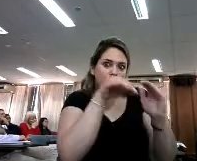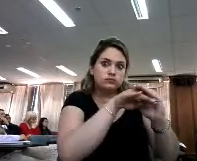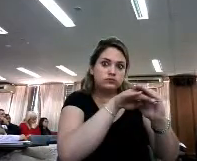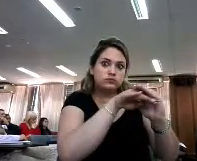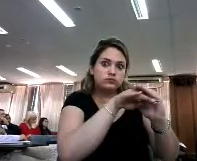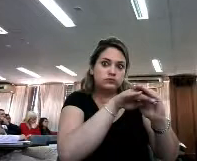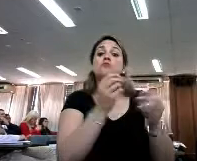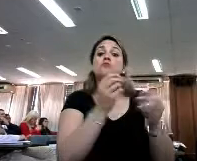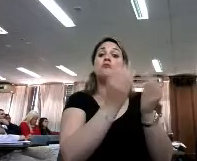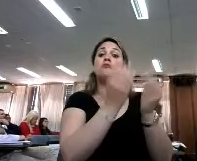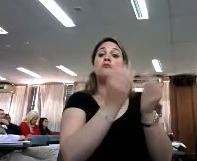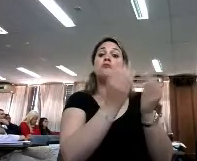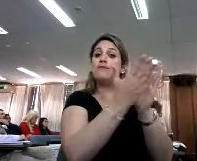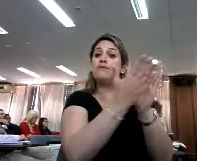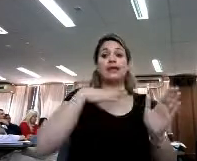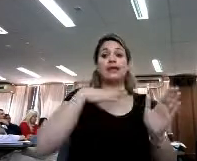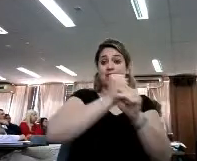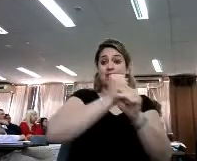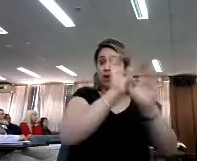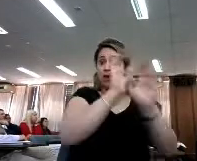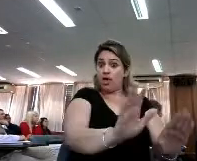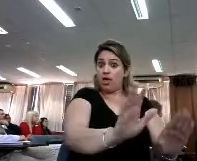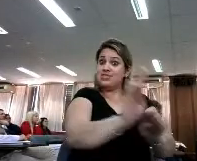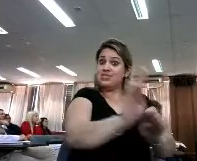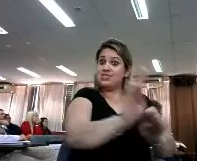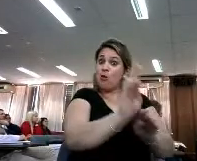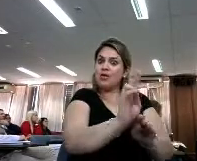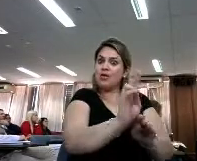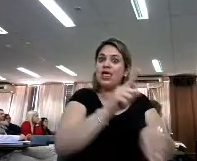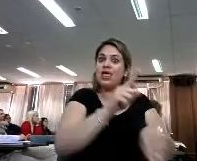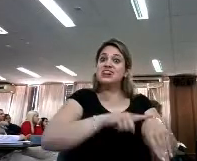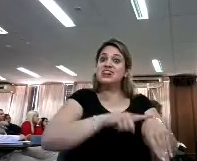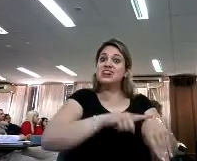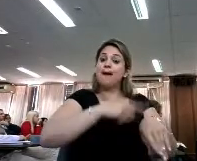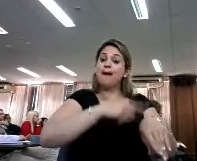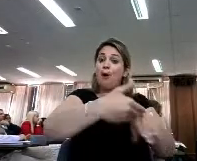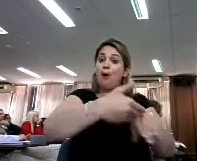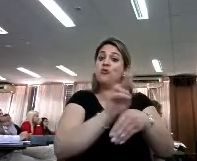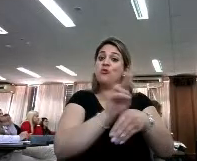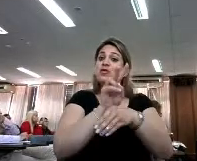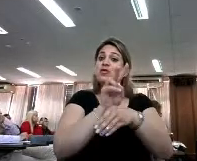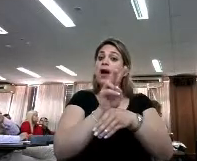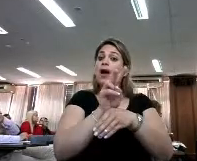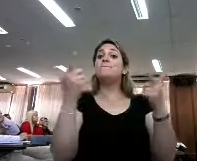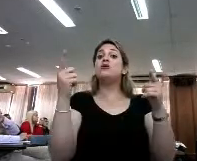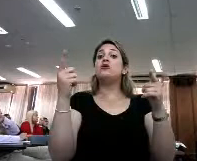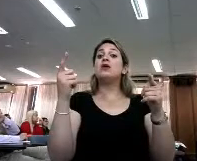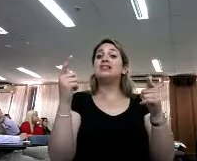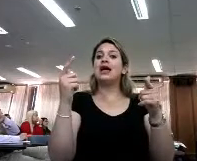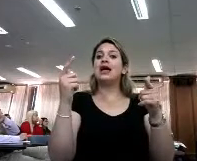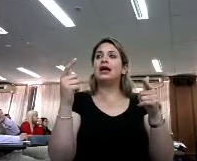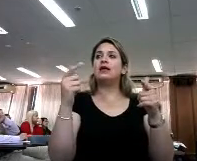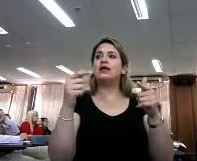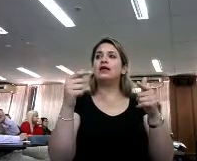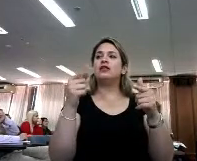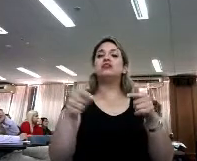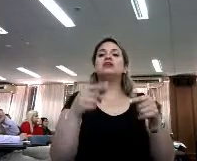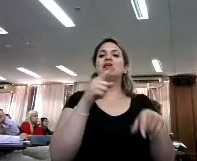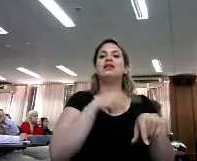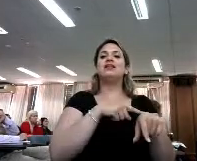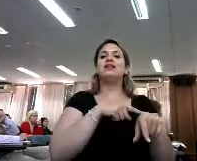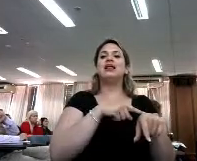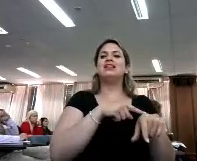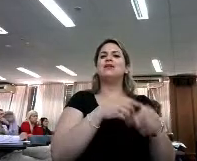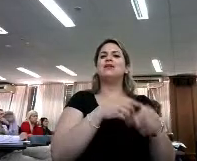que todavía están vigentes, que todavía están protegidas, que tienen tiempo de protección, pero que no se encuentran disponibles y estamos perdiendo